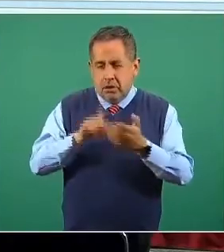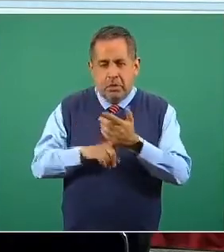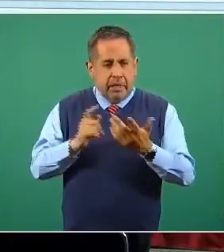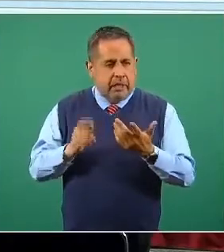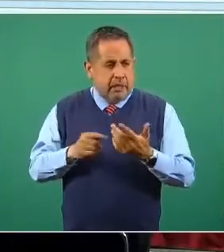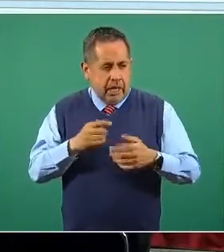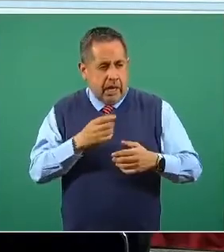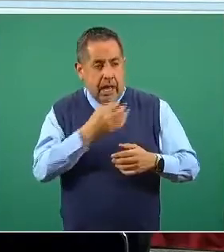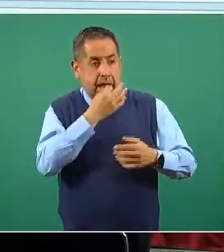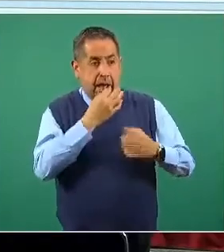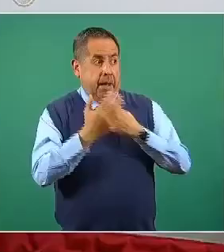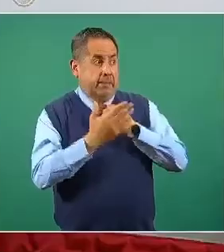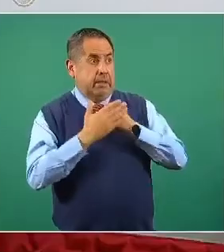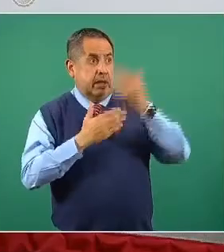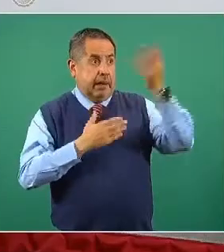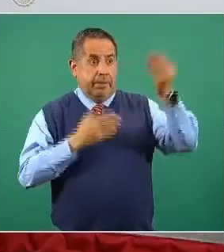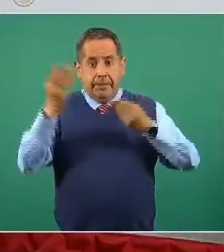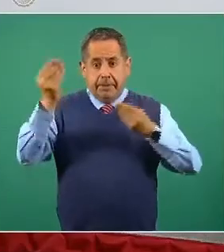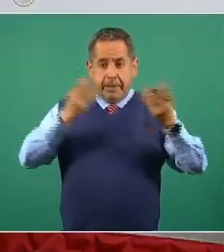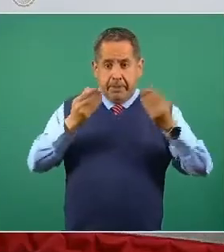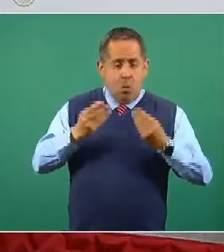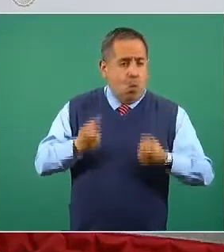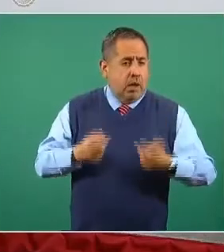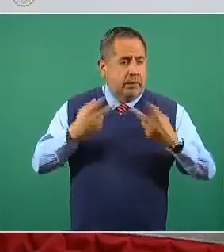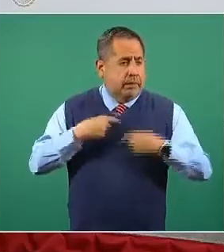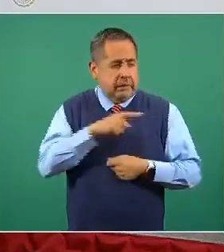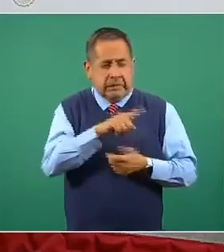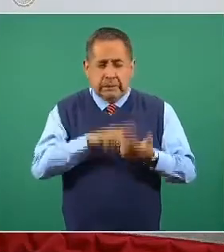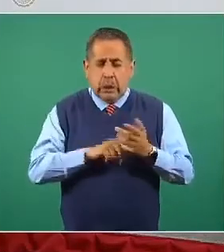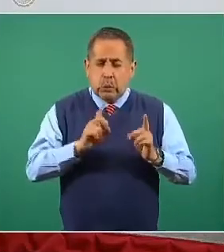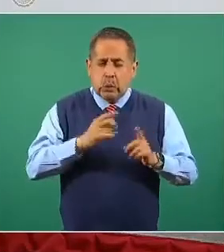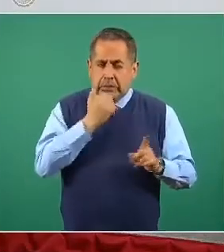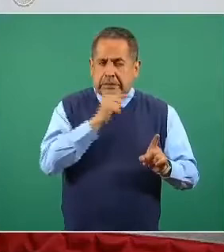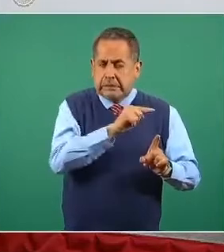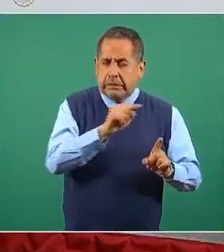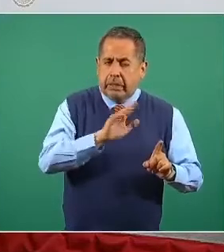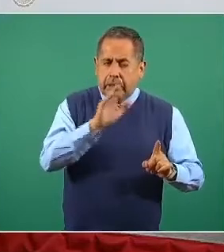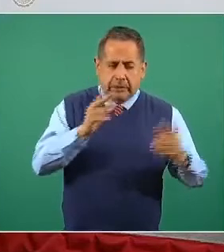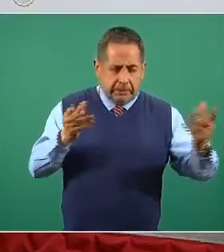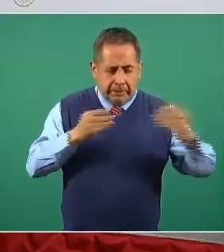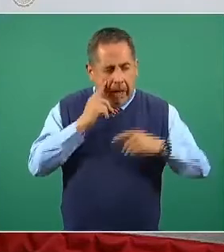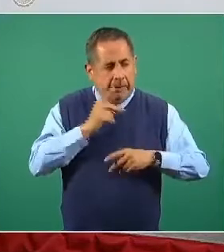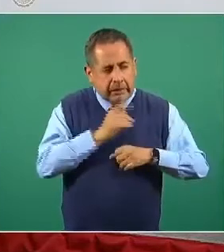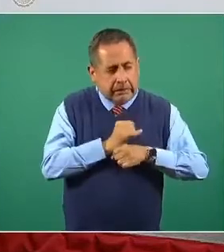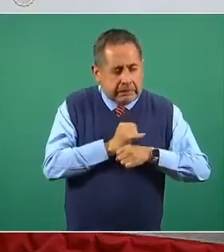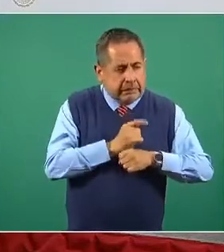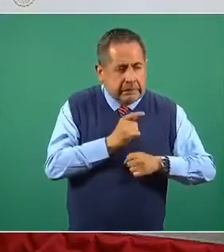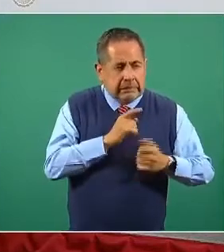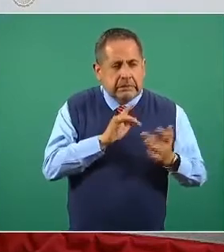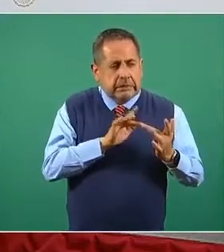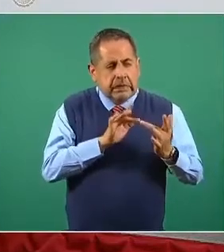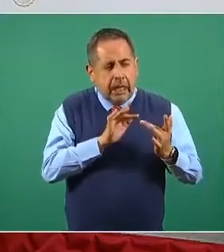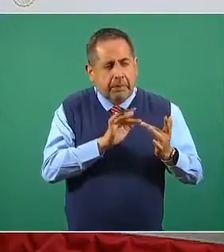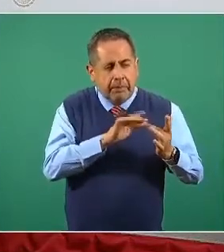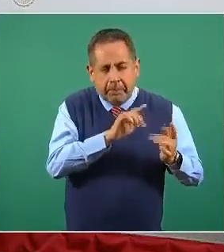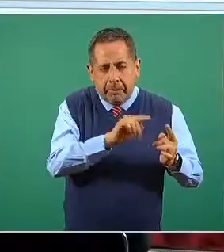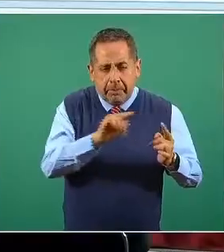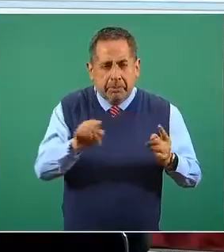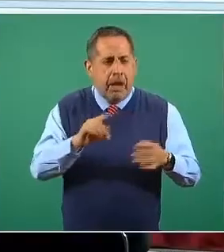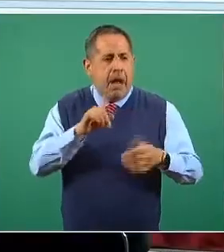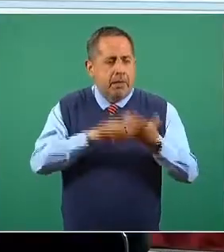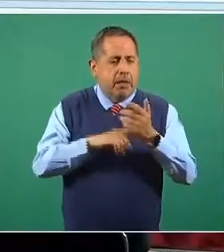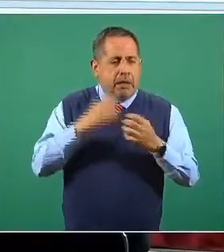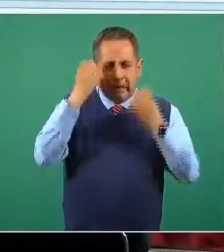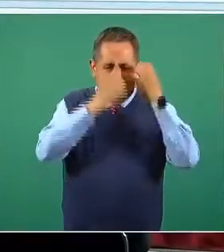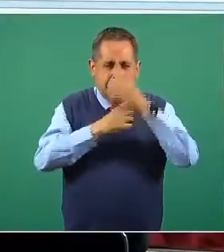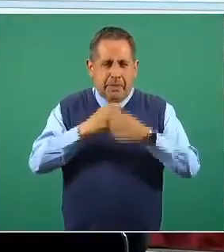y notifican sus casos sospechosos de la enfermedad, y a través del seguimiento y en la gran mayoría de ellos la toma de una